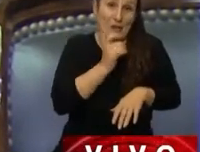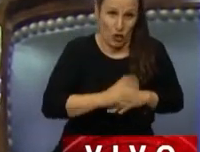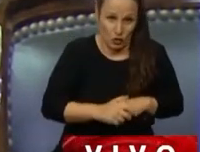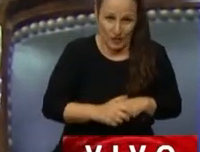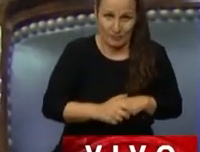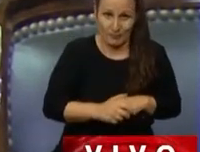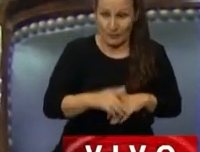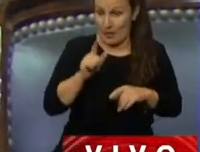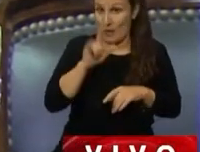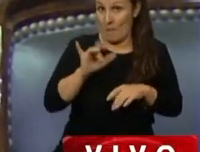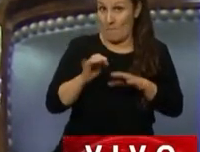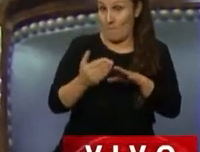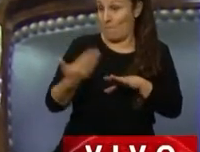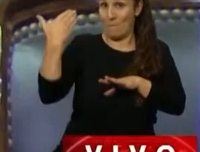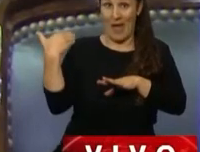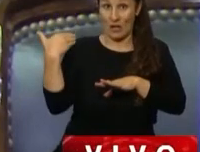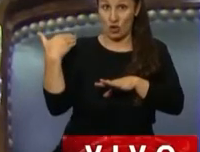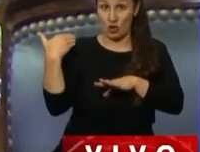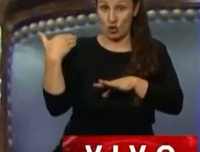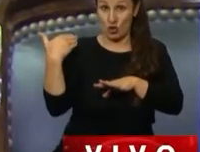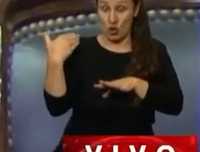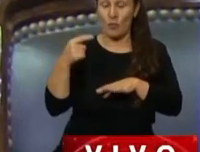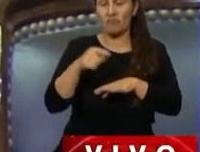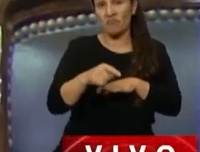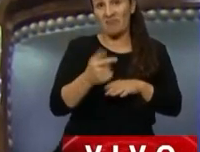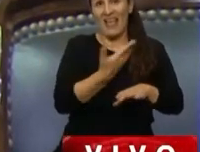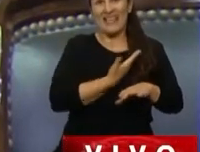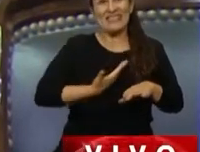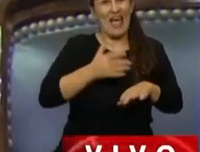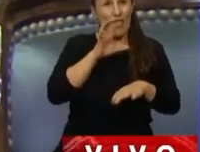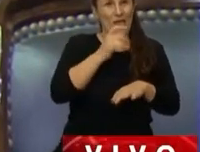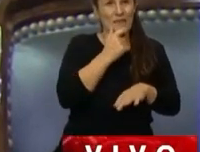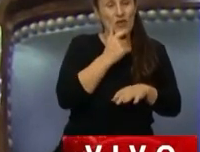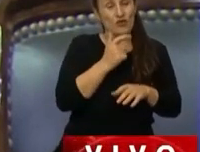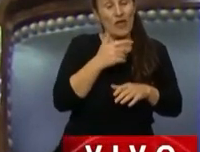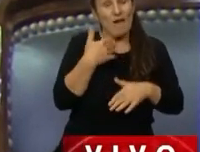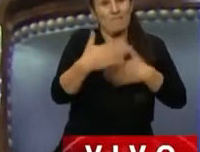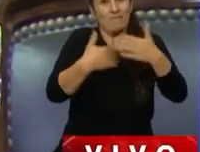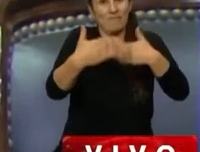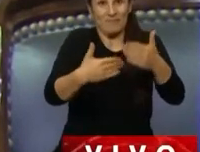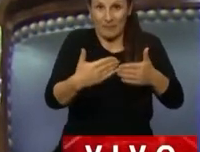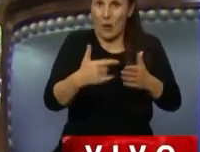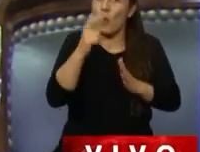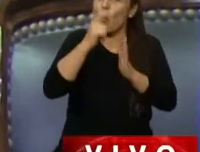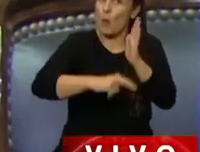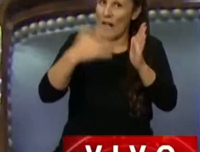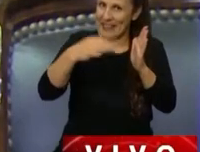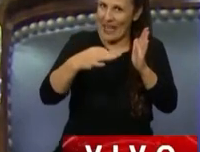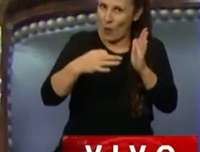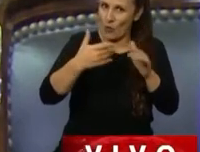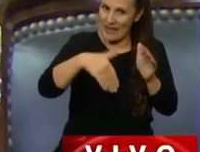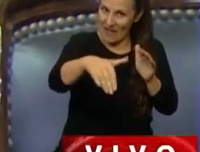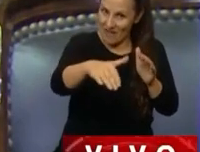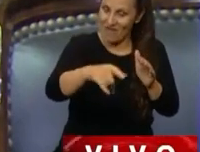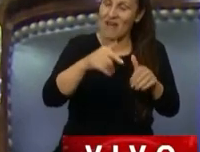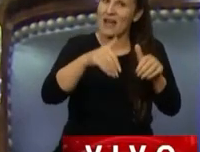marzo, dentro de un proceso de modernización del Estado, aprobó la boleta única para las próximas